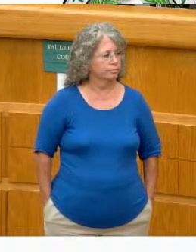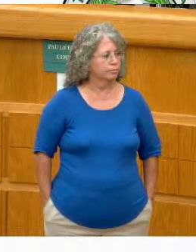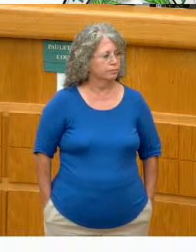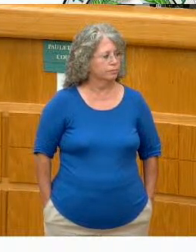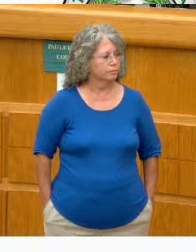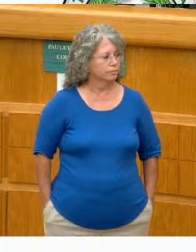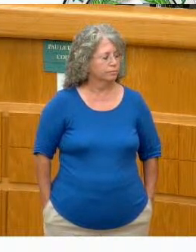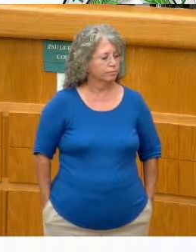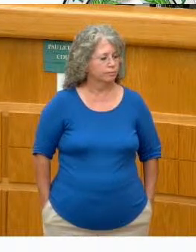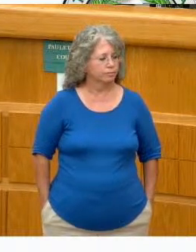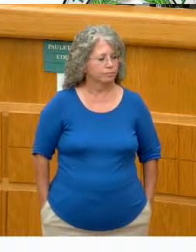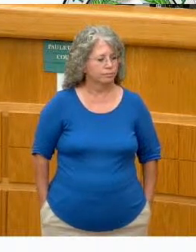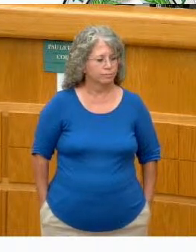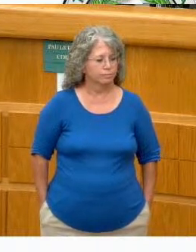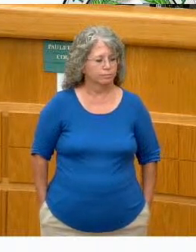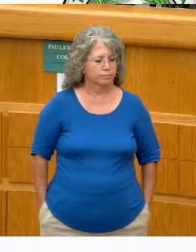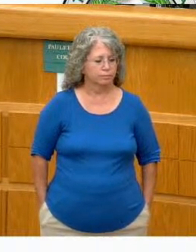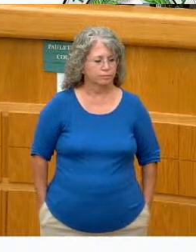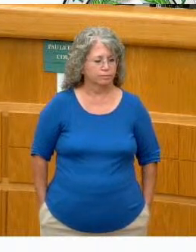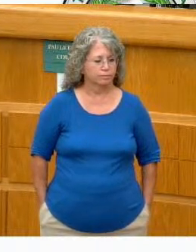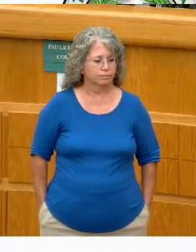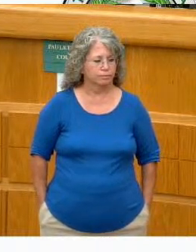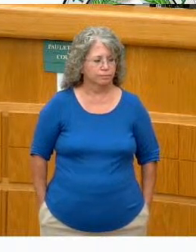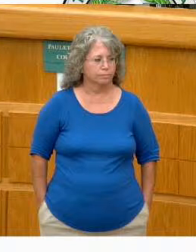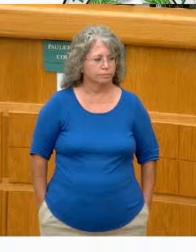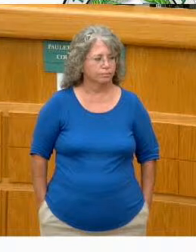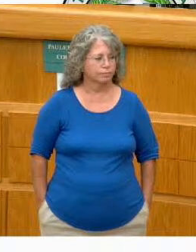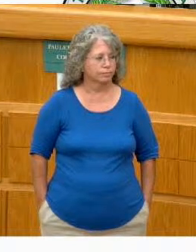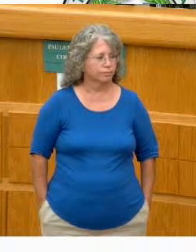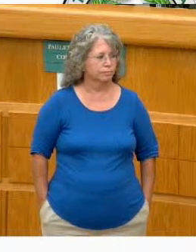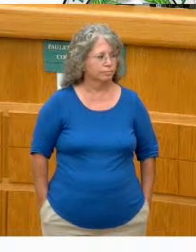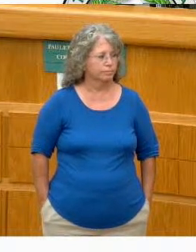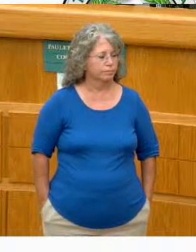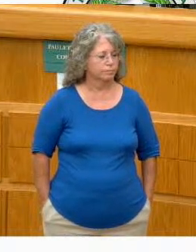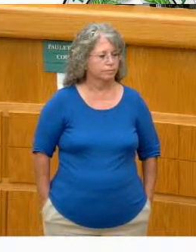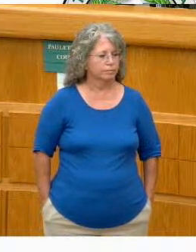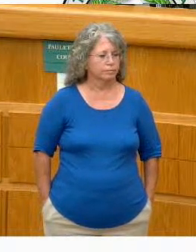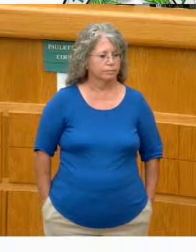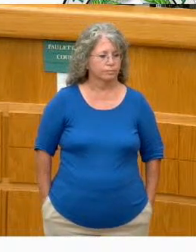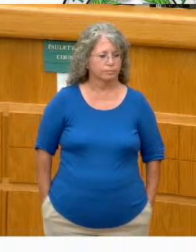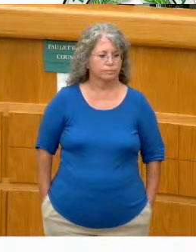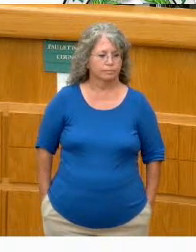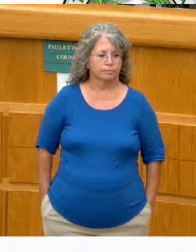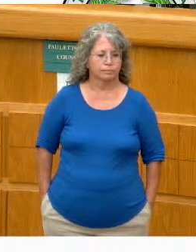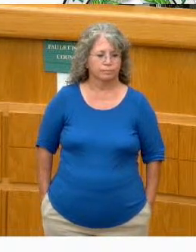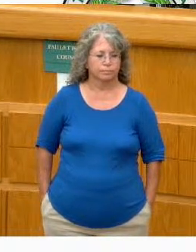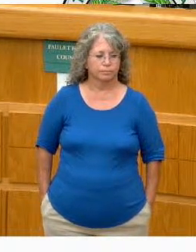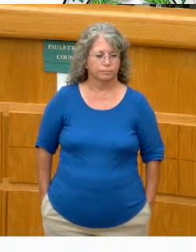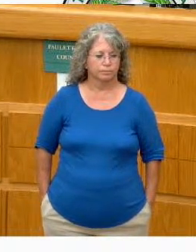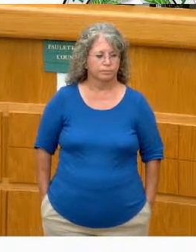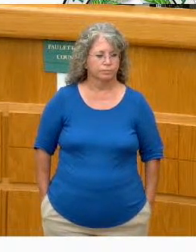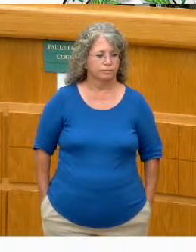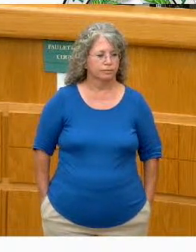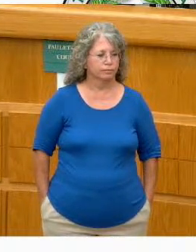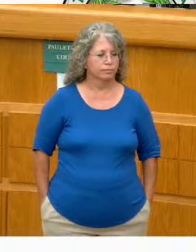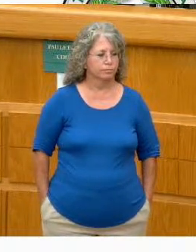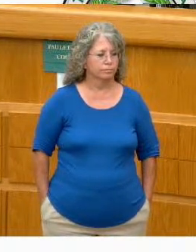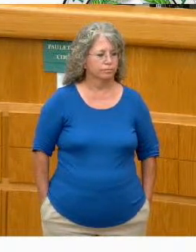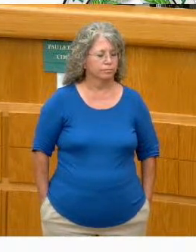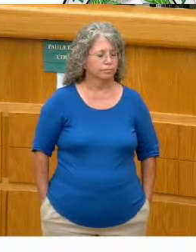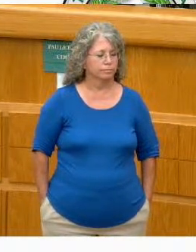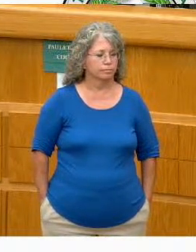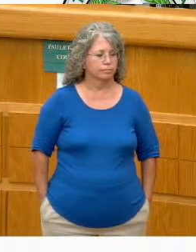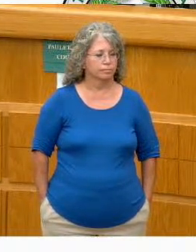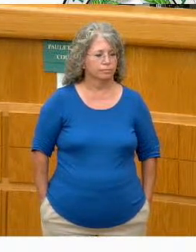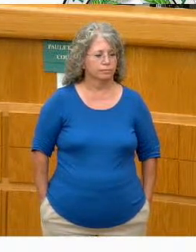hasta 14 días después de la muerte de una persona. El número de encuentros entre personas han disminuido, lo que se cree más gente se está quedando en